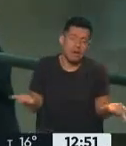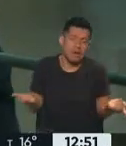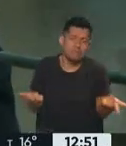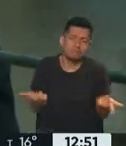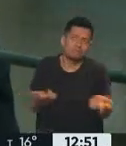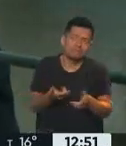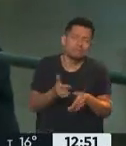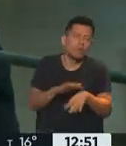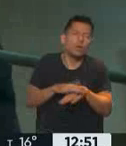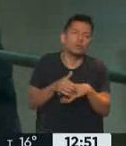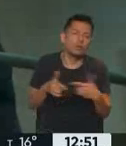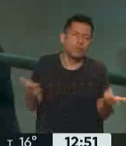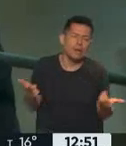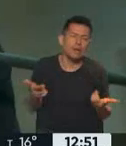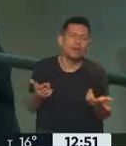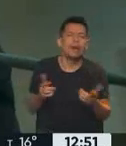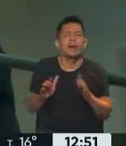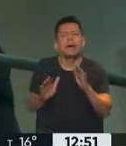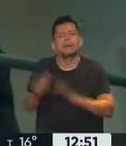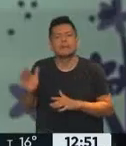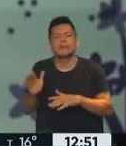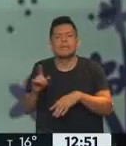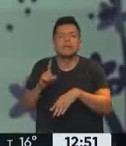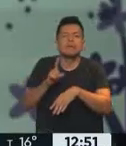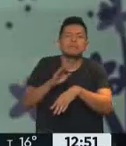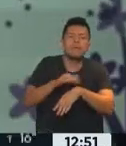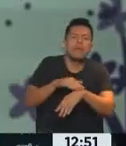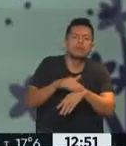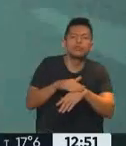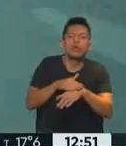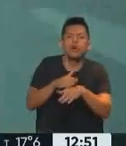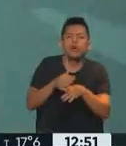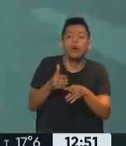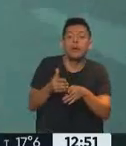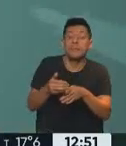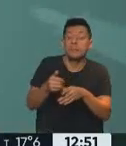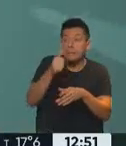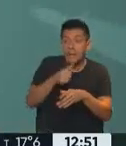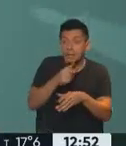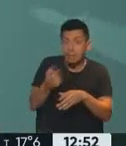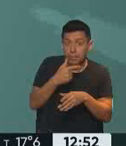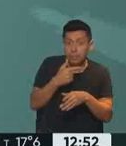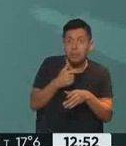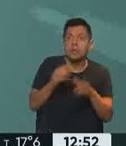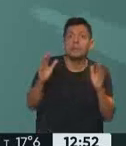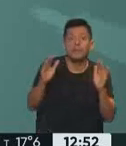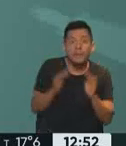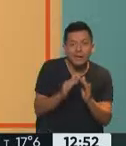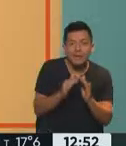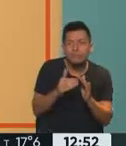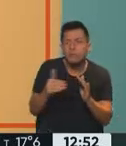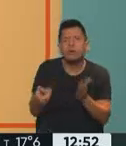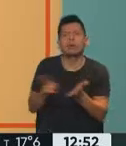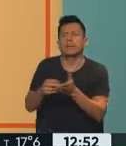de curación, porque a veces son episodios que revierten con la medicación, pero después vuelve a aparecer.